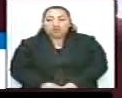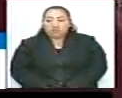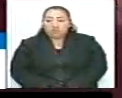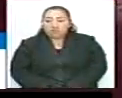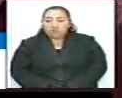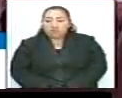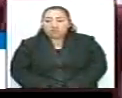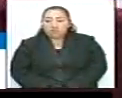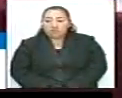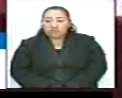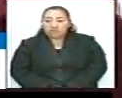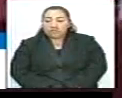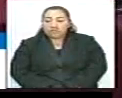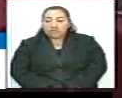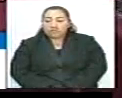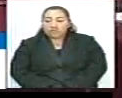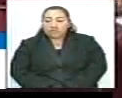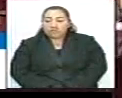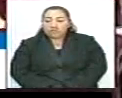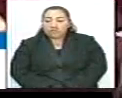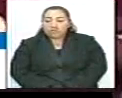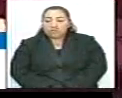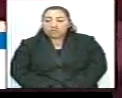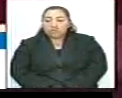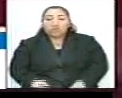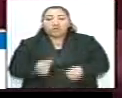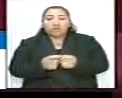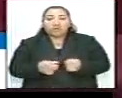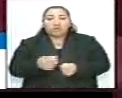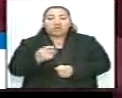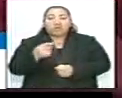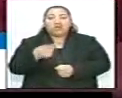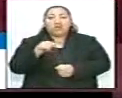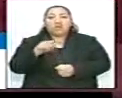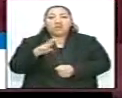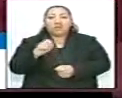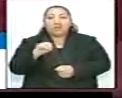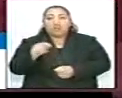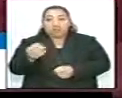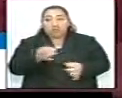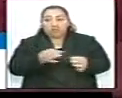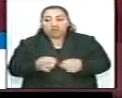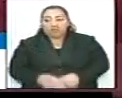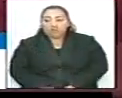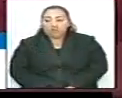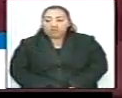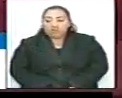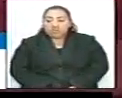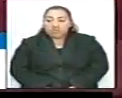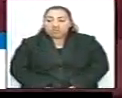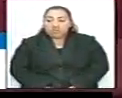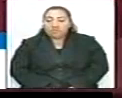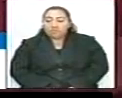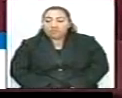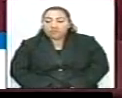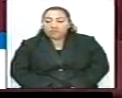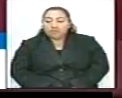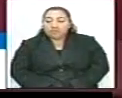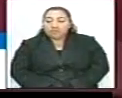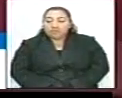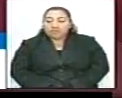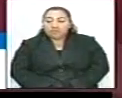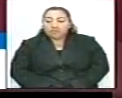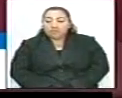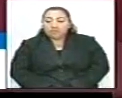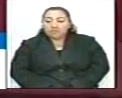un pedido que nos ha hecho el congresista Gilmer Trujillo, no sé si le podemos dar de nuevo la palabra para la conformación de este